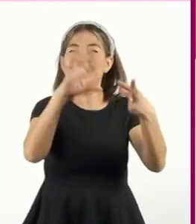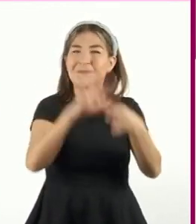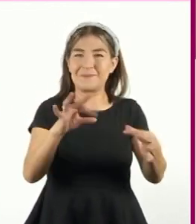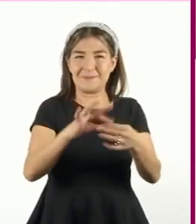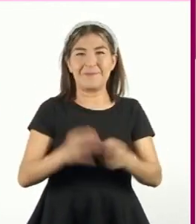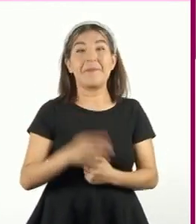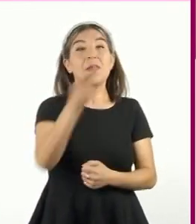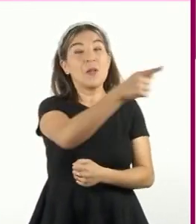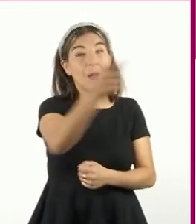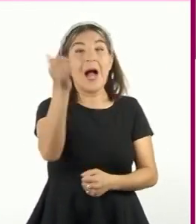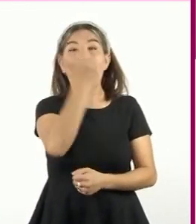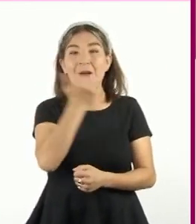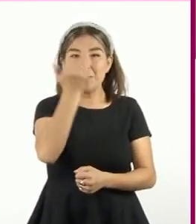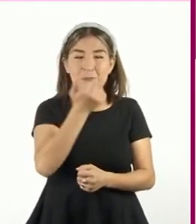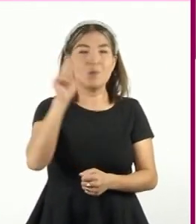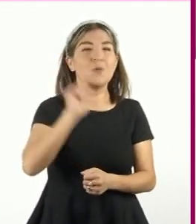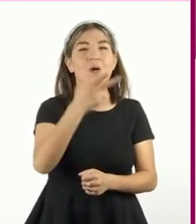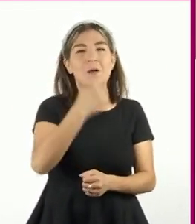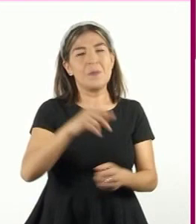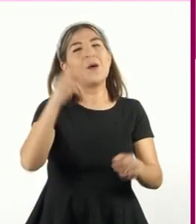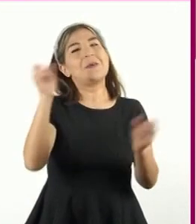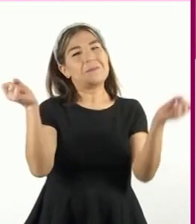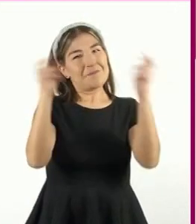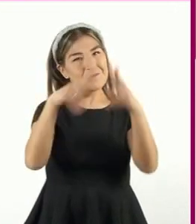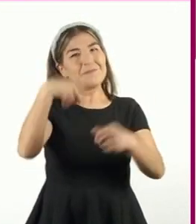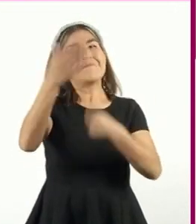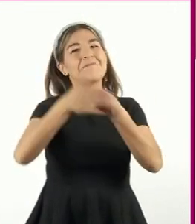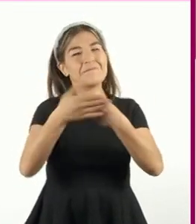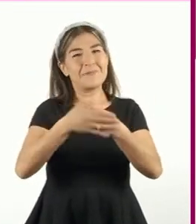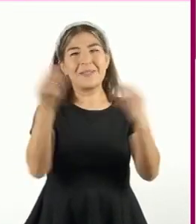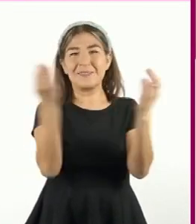ustedes, alumnas y alumnos, les invito a encontrarnos